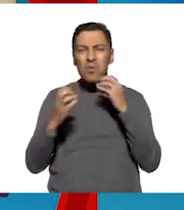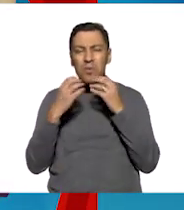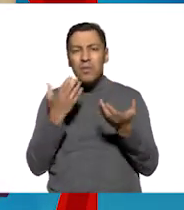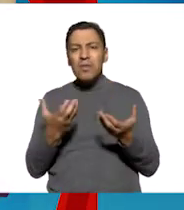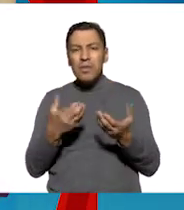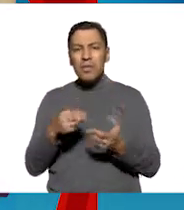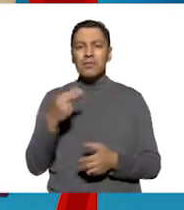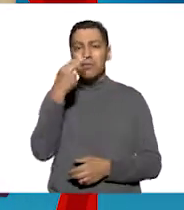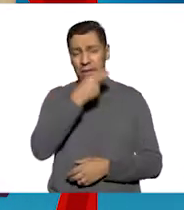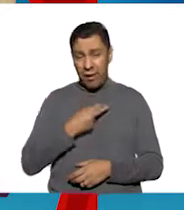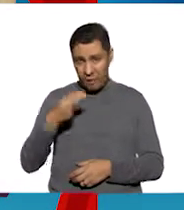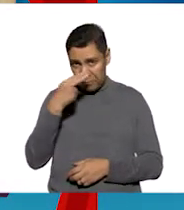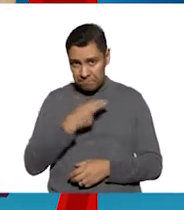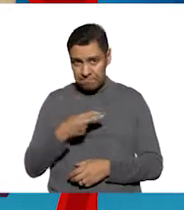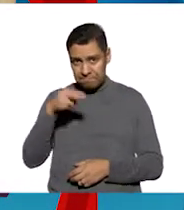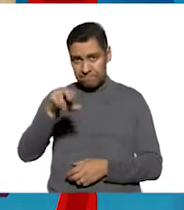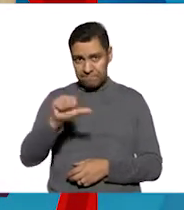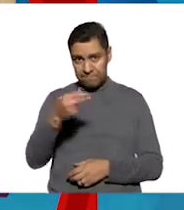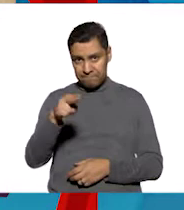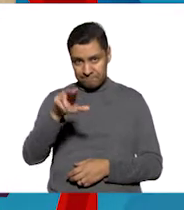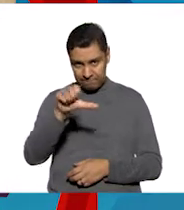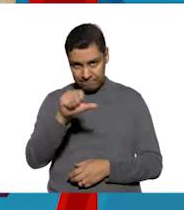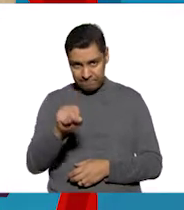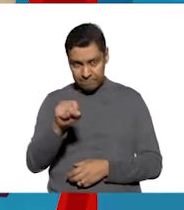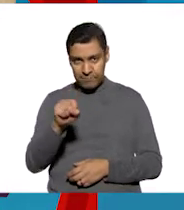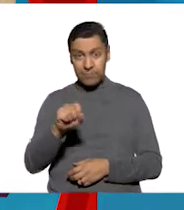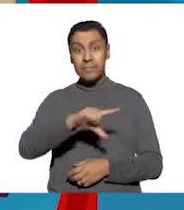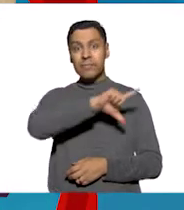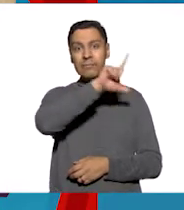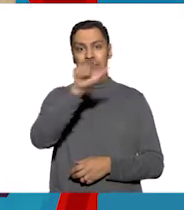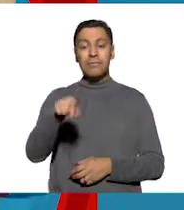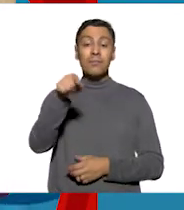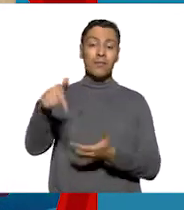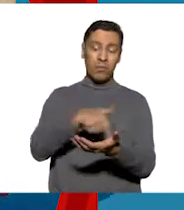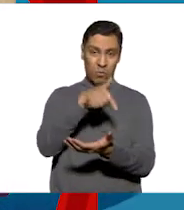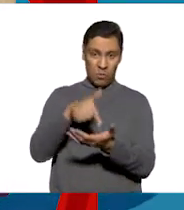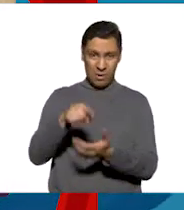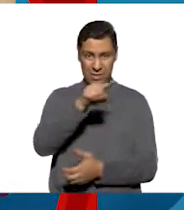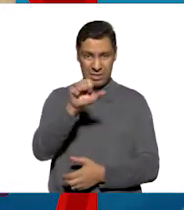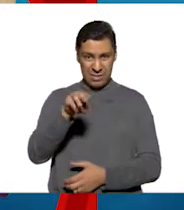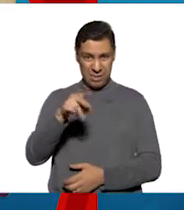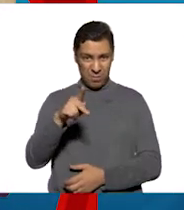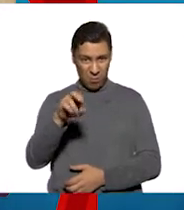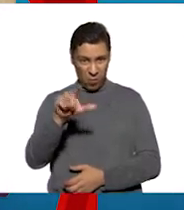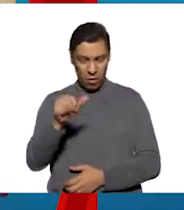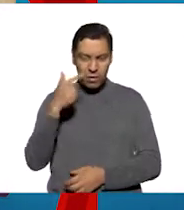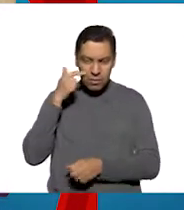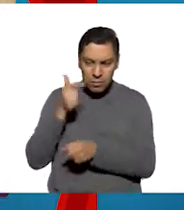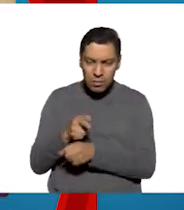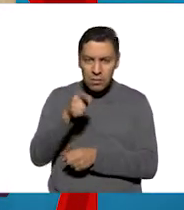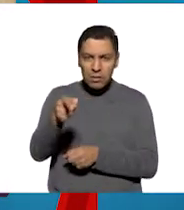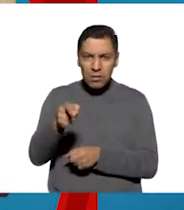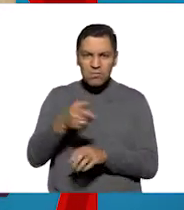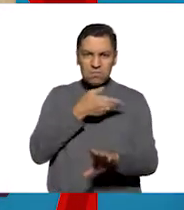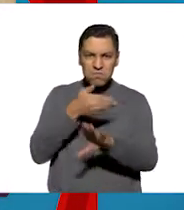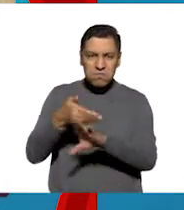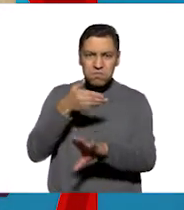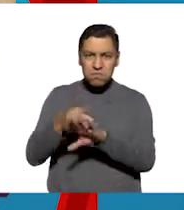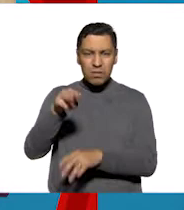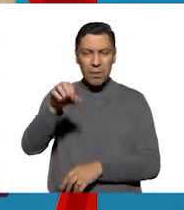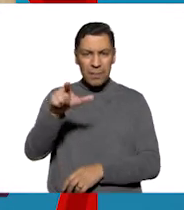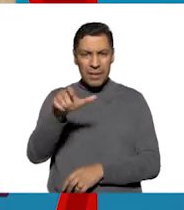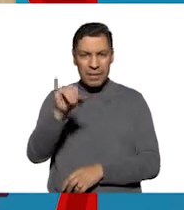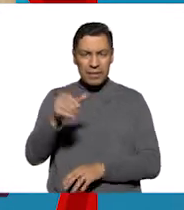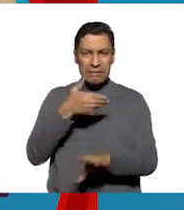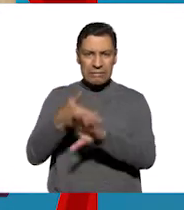nahuas. Cortés llegó a Zempoala, donde se dio cuenta de la aversión hacia los mexicas, debido al dominio que ejercían